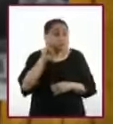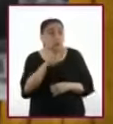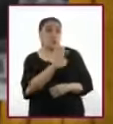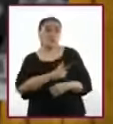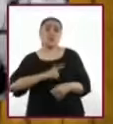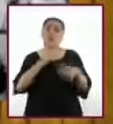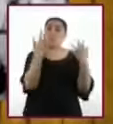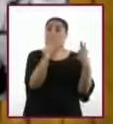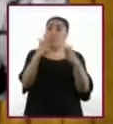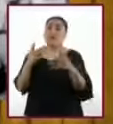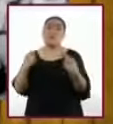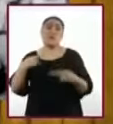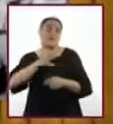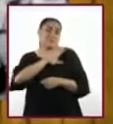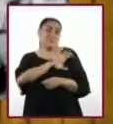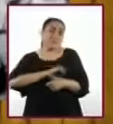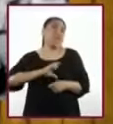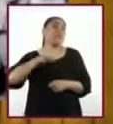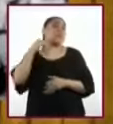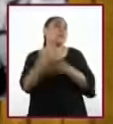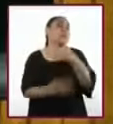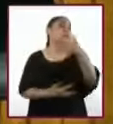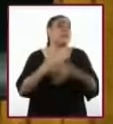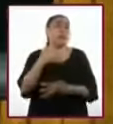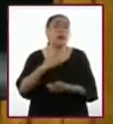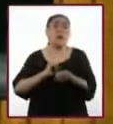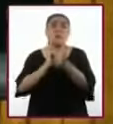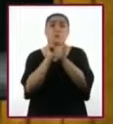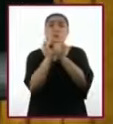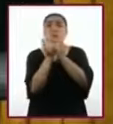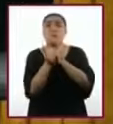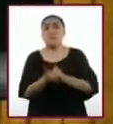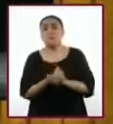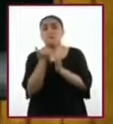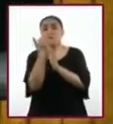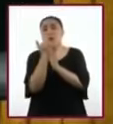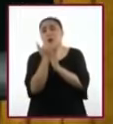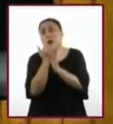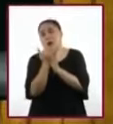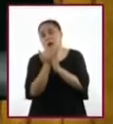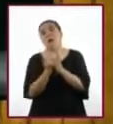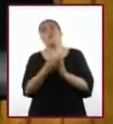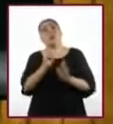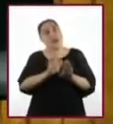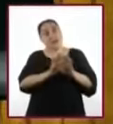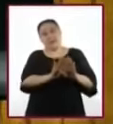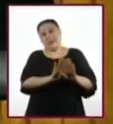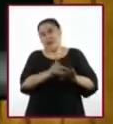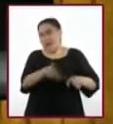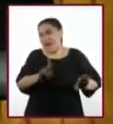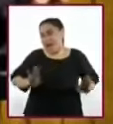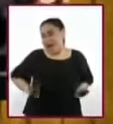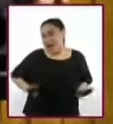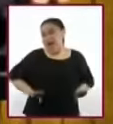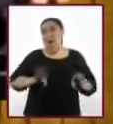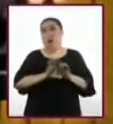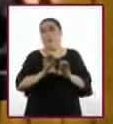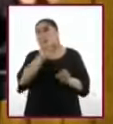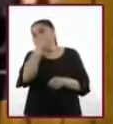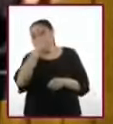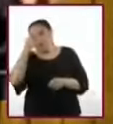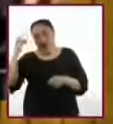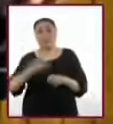público exigente. Y aunque al paso de los años fueron perdiendo su carácter transgresor, conservaron el aspecto carnavalesco, además